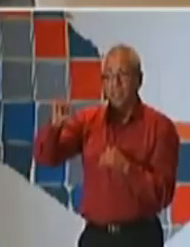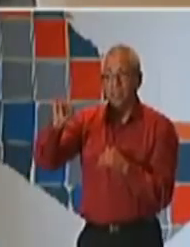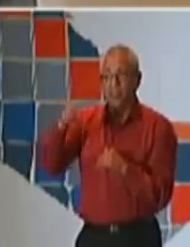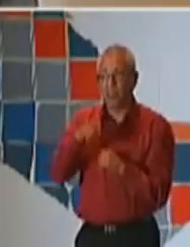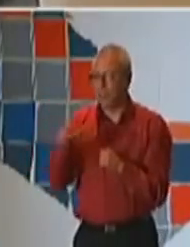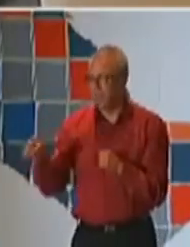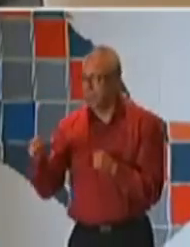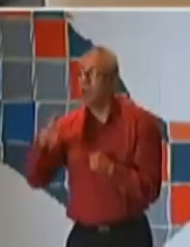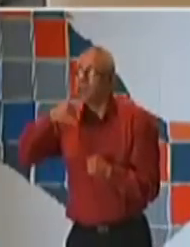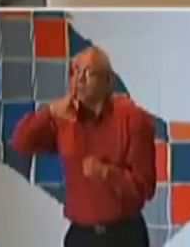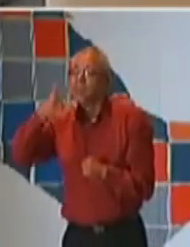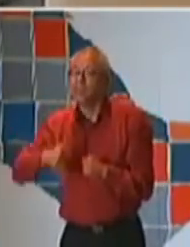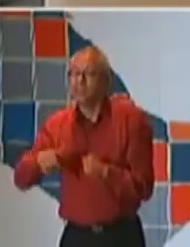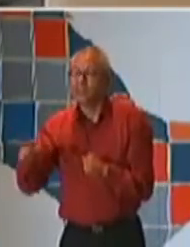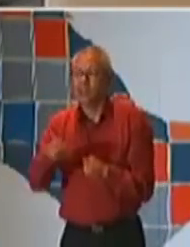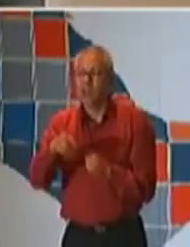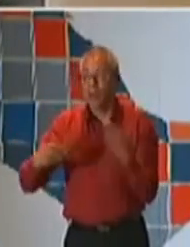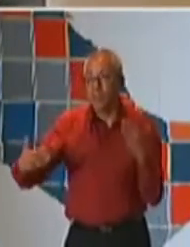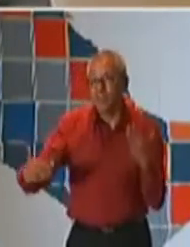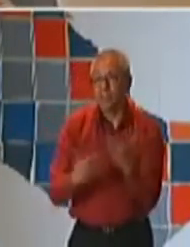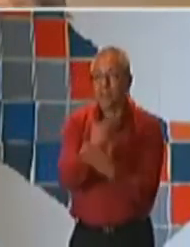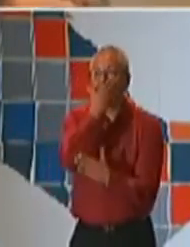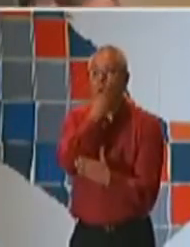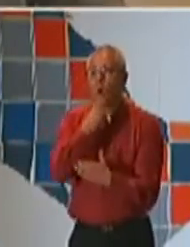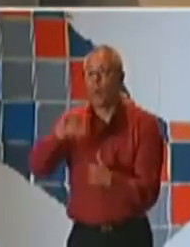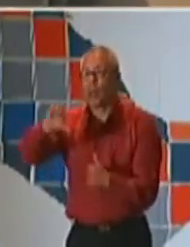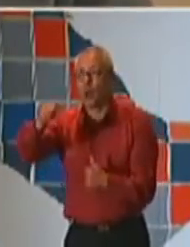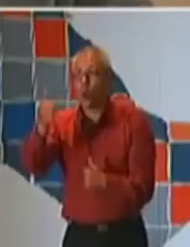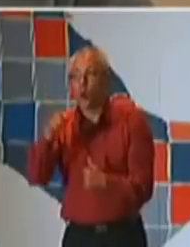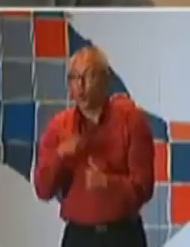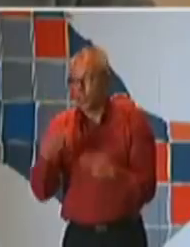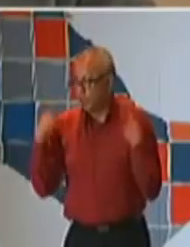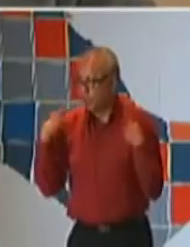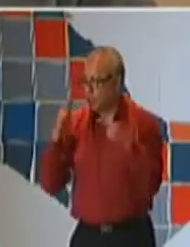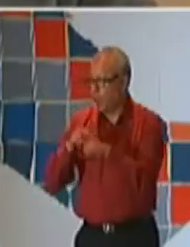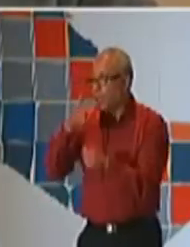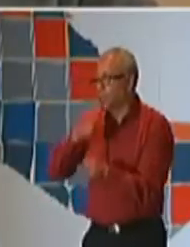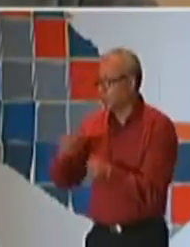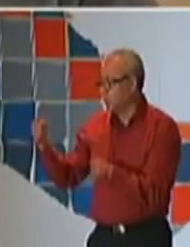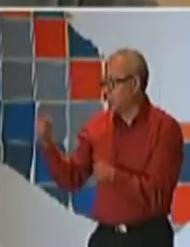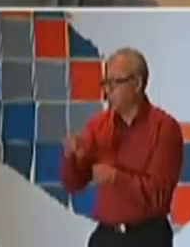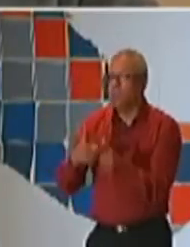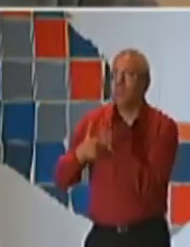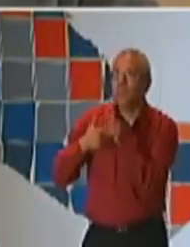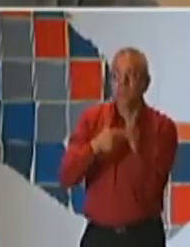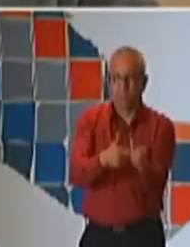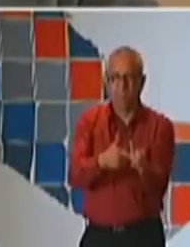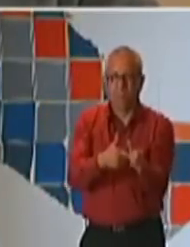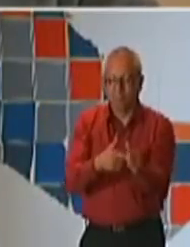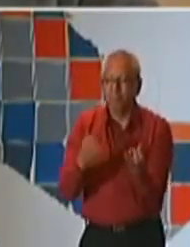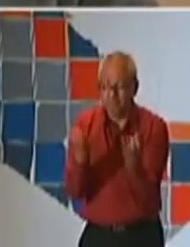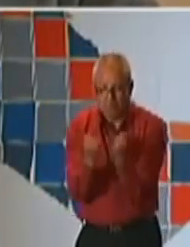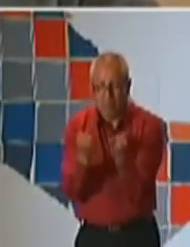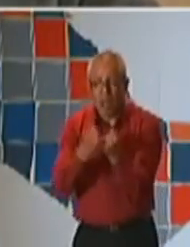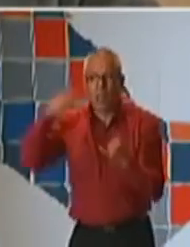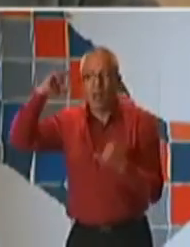perval Pot siguiendo las huellas del maestro italiano este médico inglés investigó